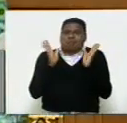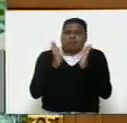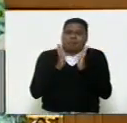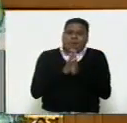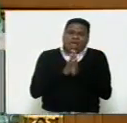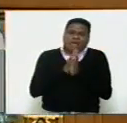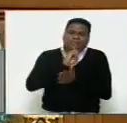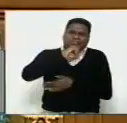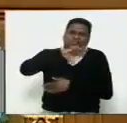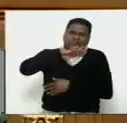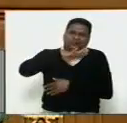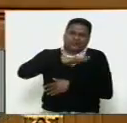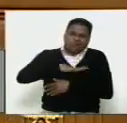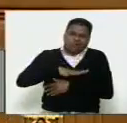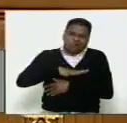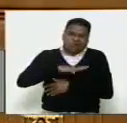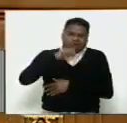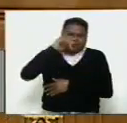verdaderamente histórico.